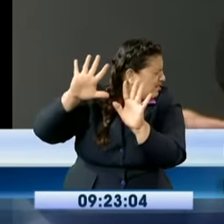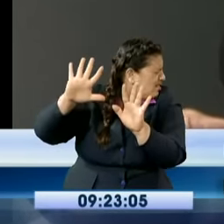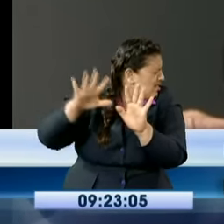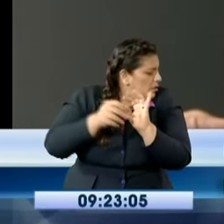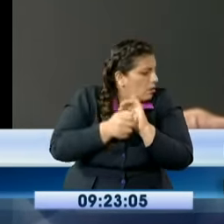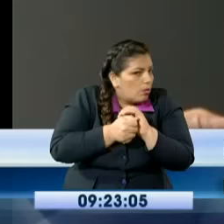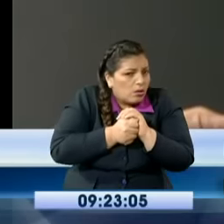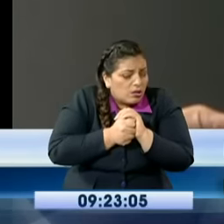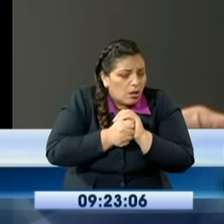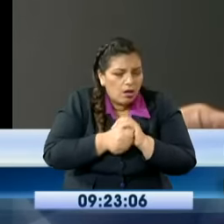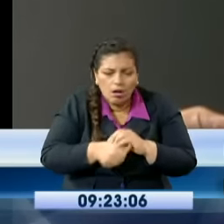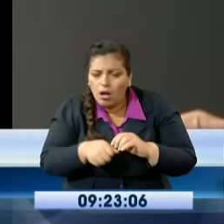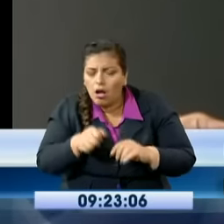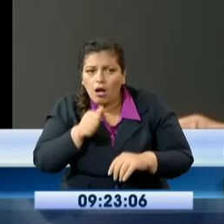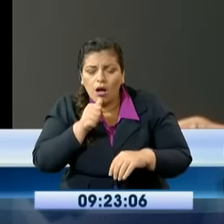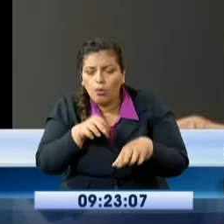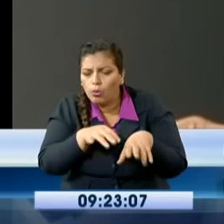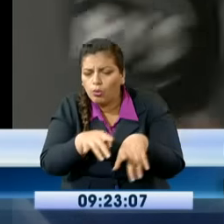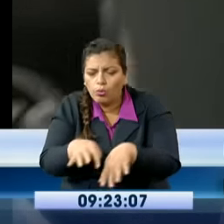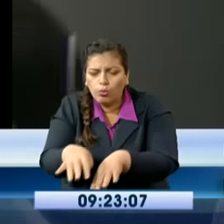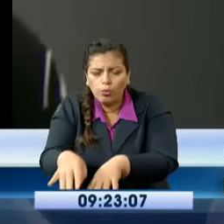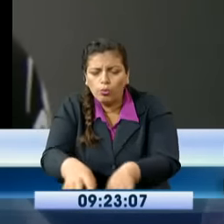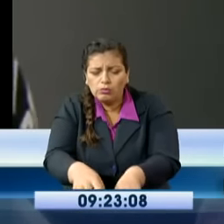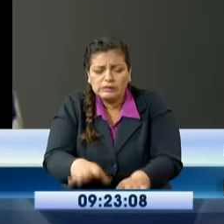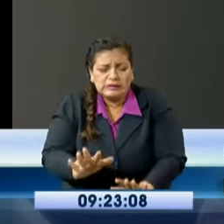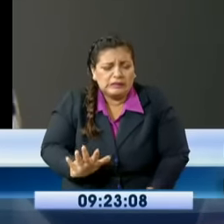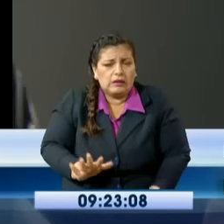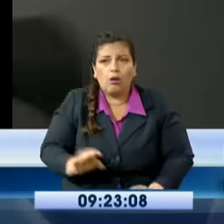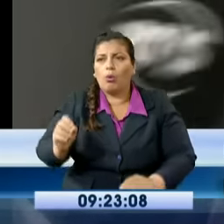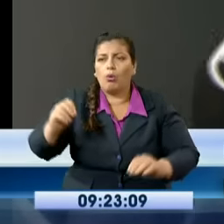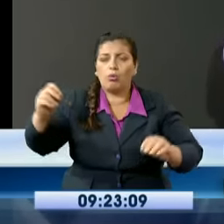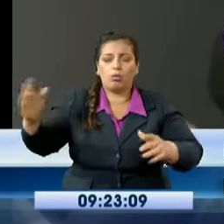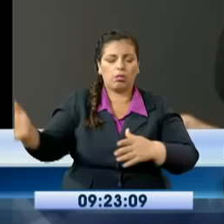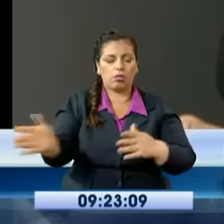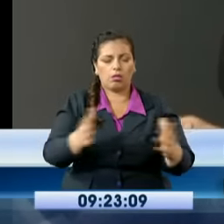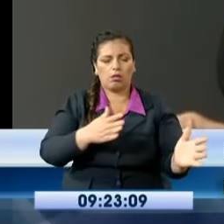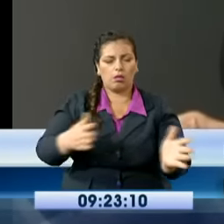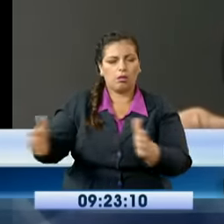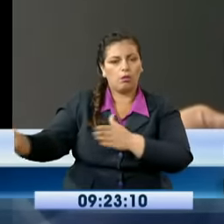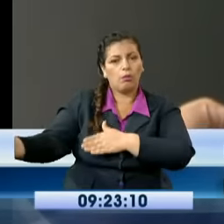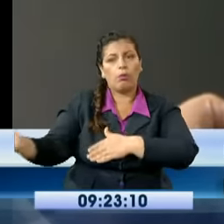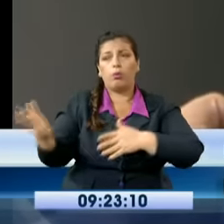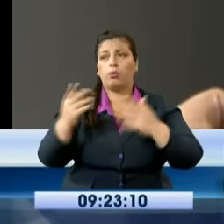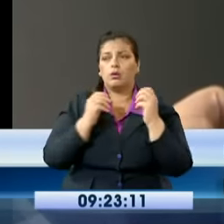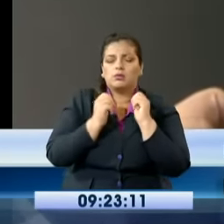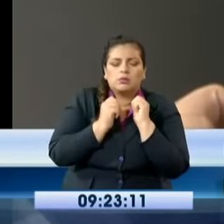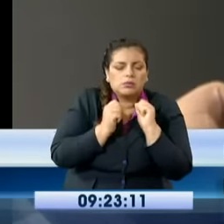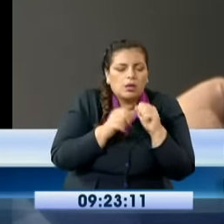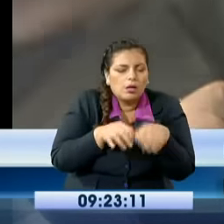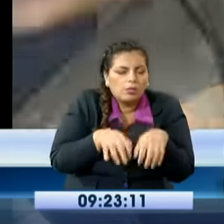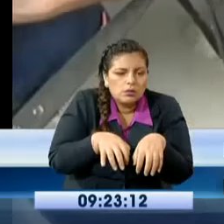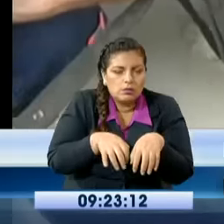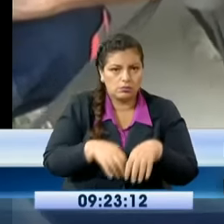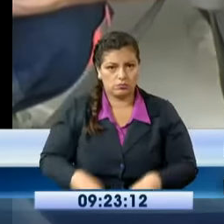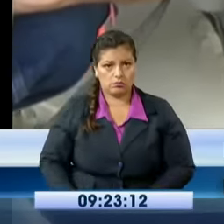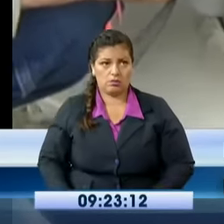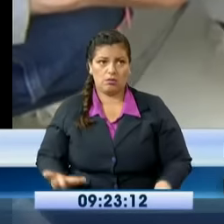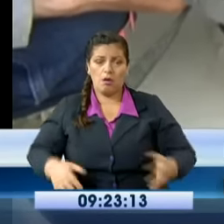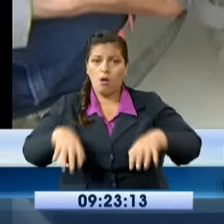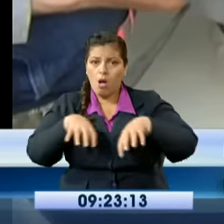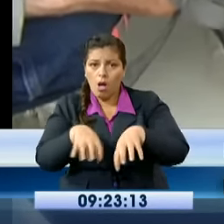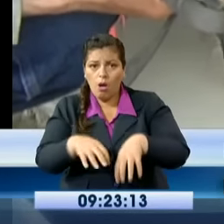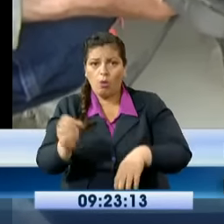tiene miedo al agua, a las corrientes de aire fuerte. Una mascota con rabia muere. Lastimosamente sí, el virus es mortal.